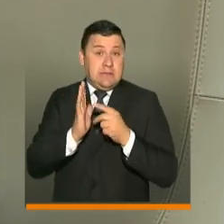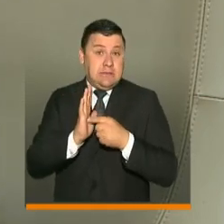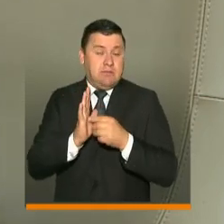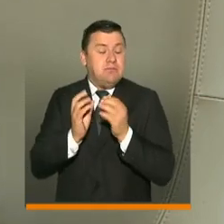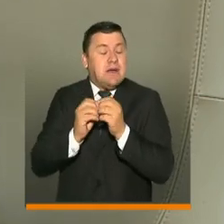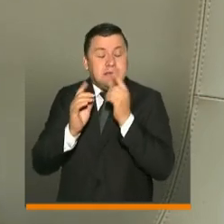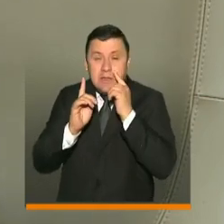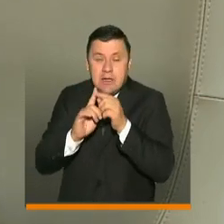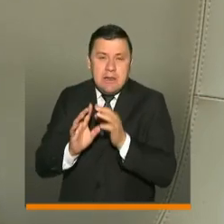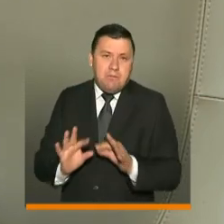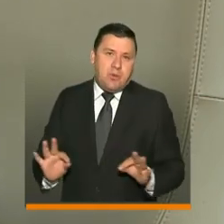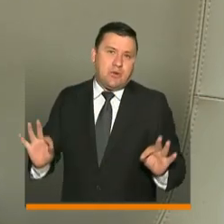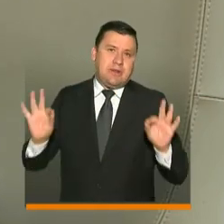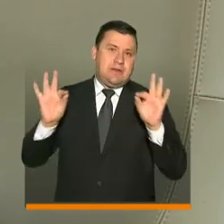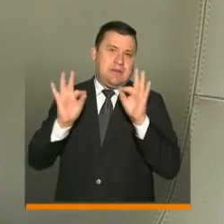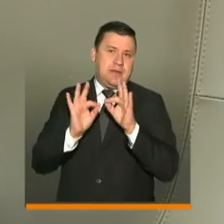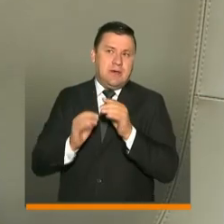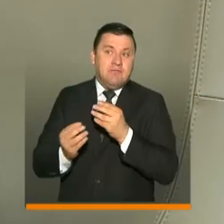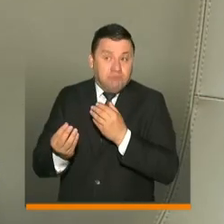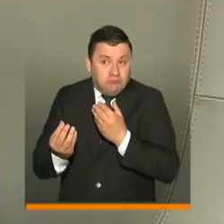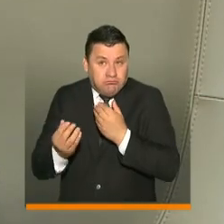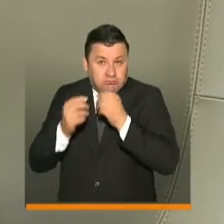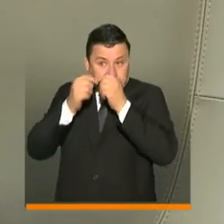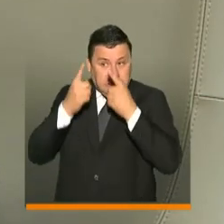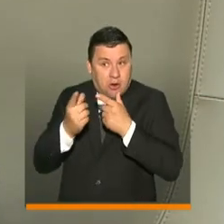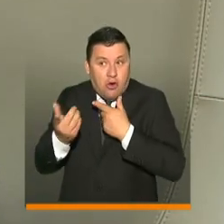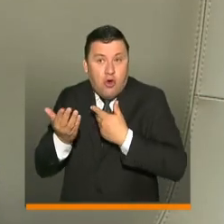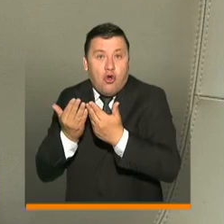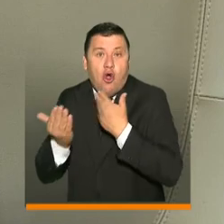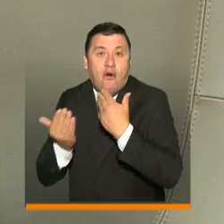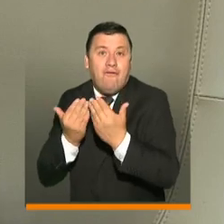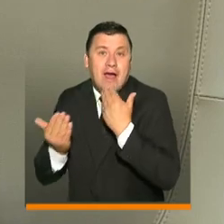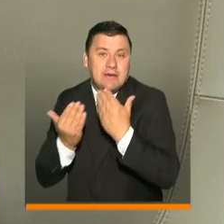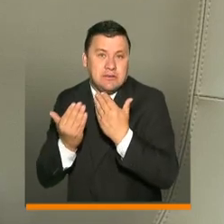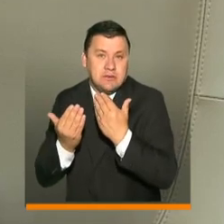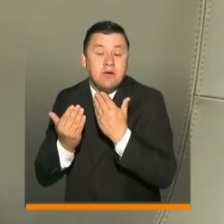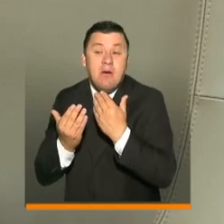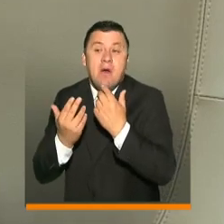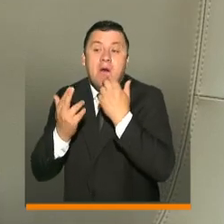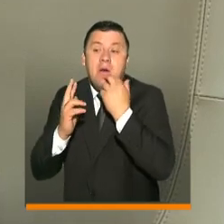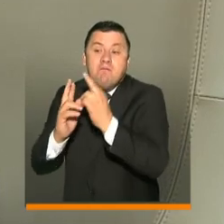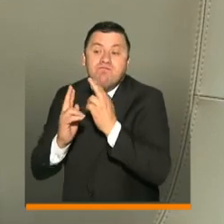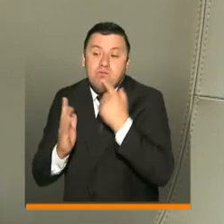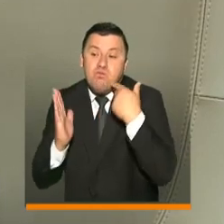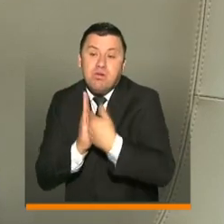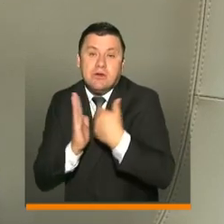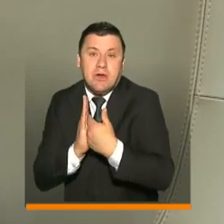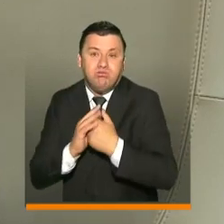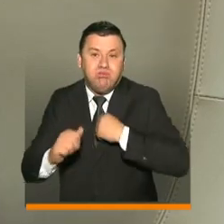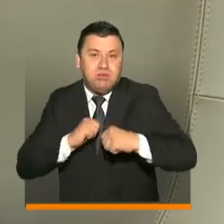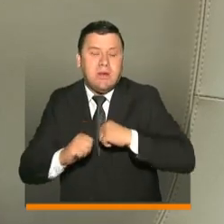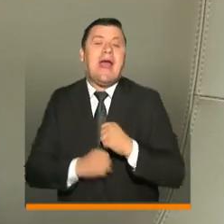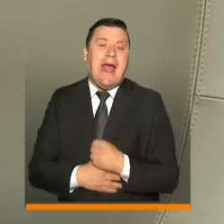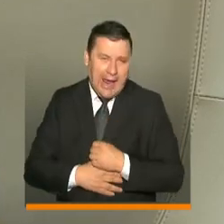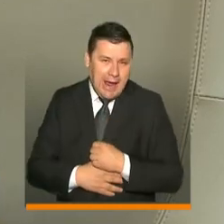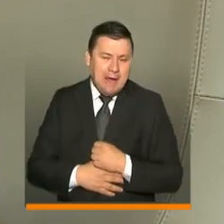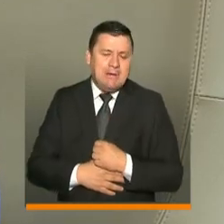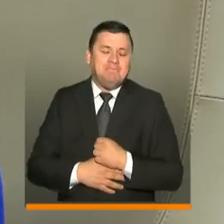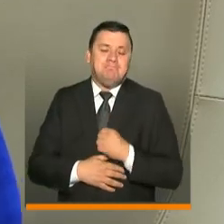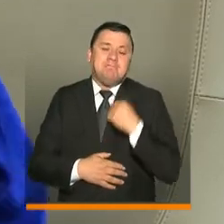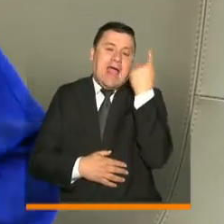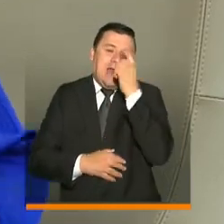lo más importante ha sido la confianza y ha sido demostrar con resultados cómo avanzamos. Simplemente para ponernos en